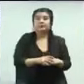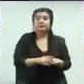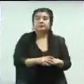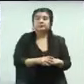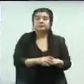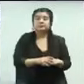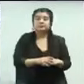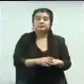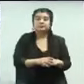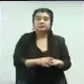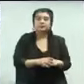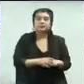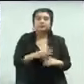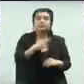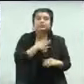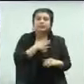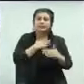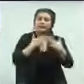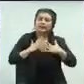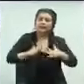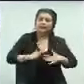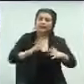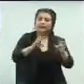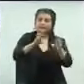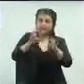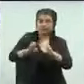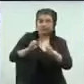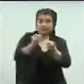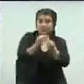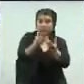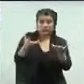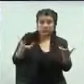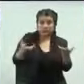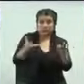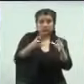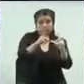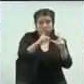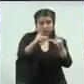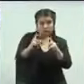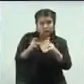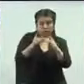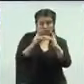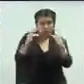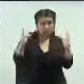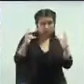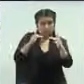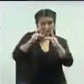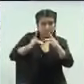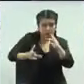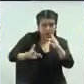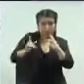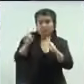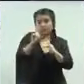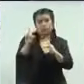para calmar un poco a la población, porque sí eran bastante dramáticas y no es el caso que está sucediendo. Lo que queremos es